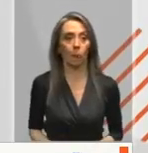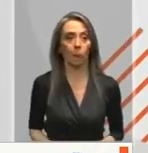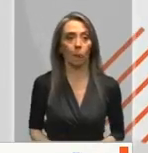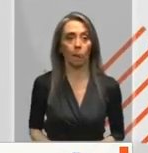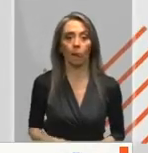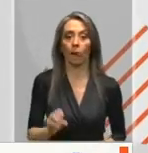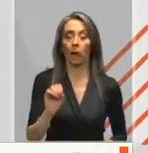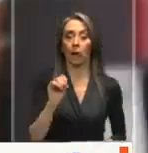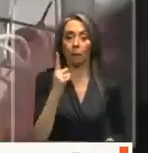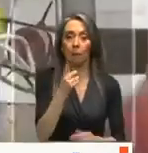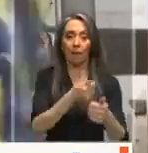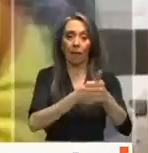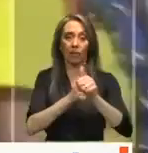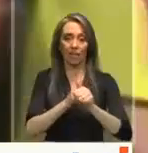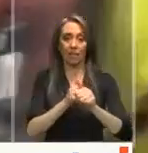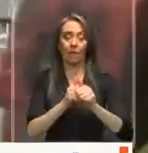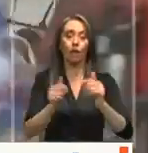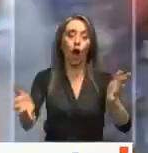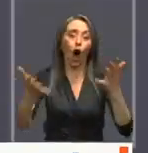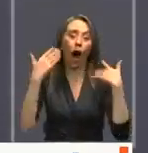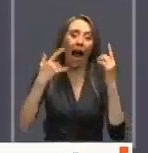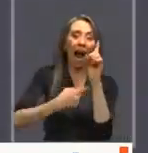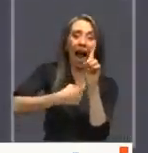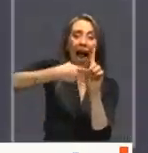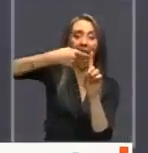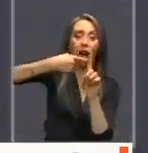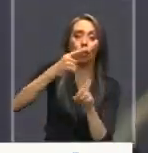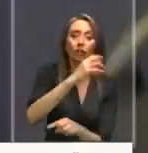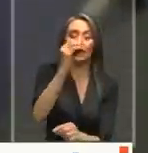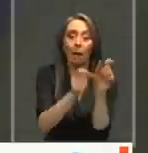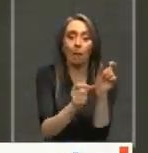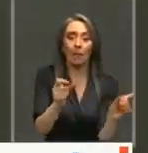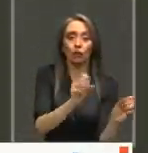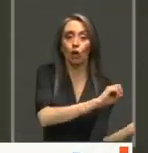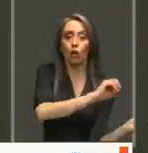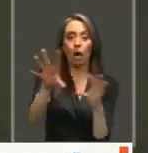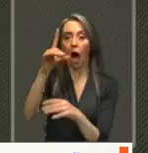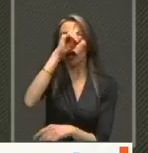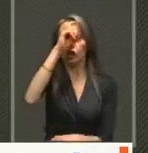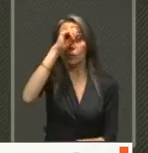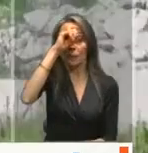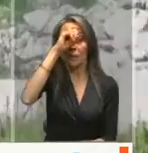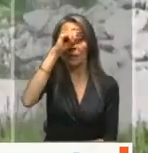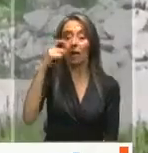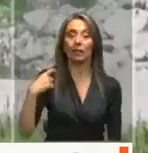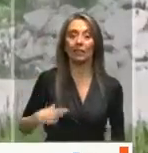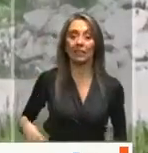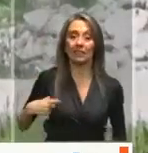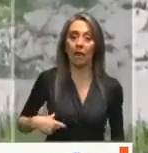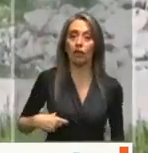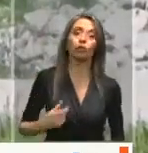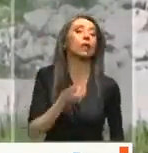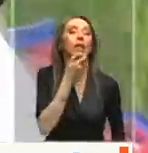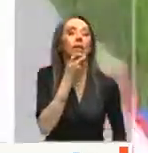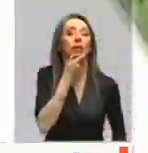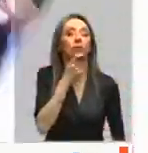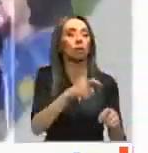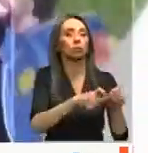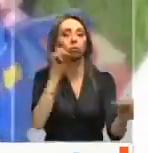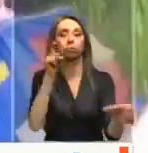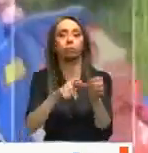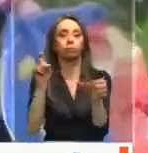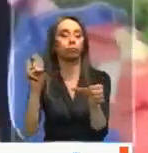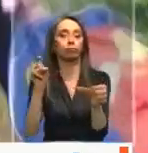El primer gran desafío fue una ola de calor que dejó a más de 100 participantes hospitalizados y provocó que Estados Unidos y Reino Unido se retiraran del